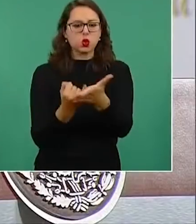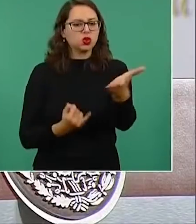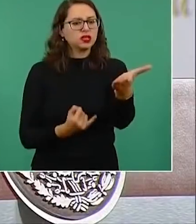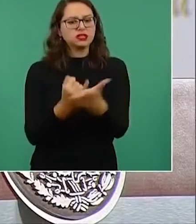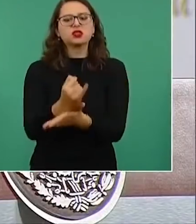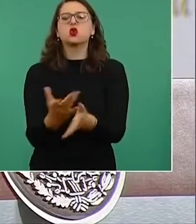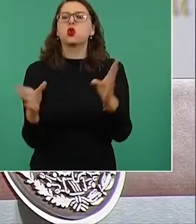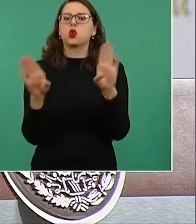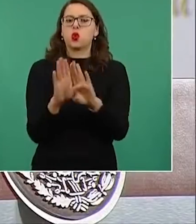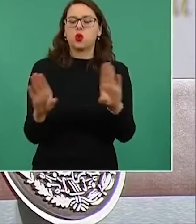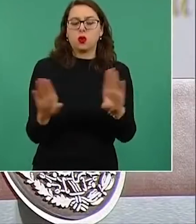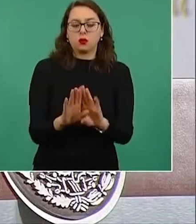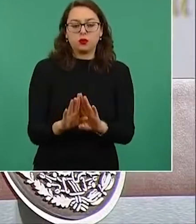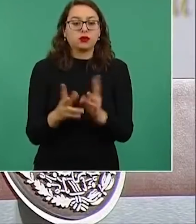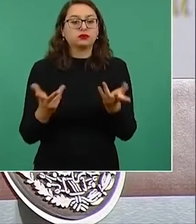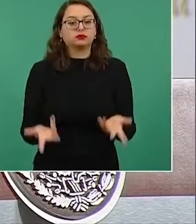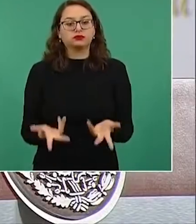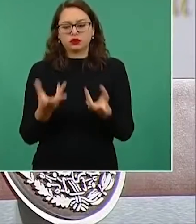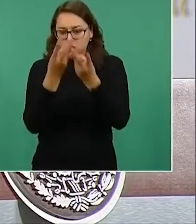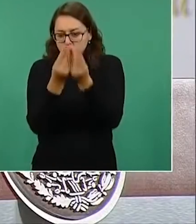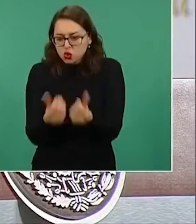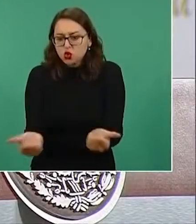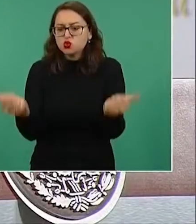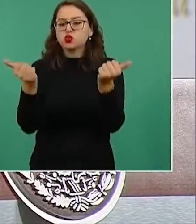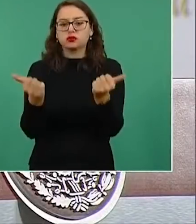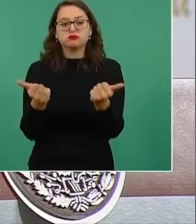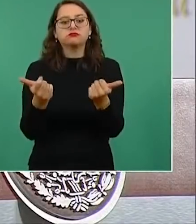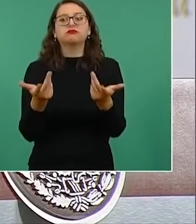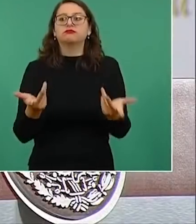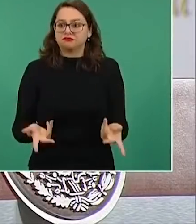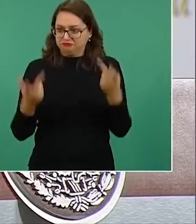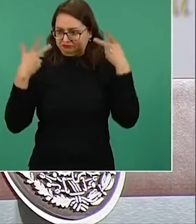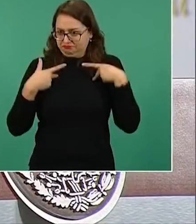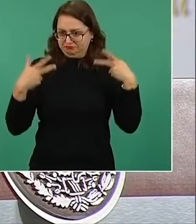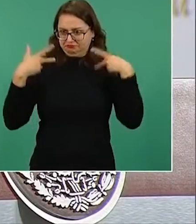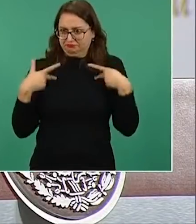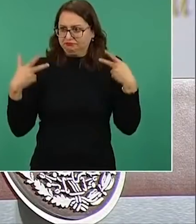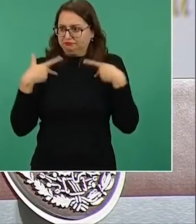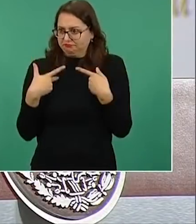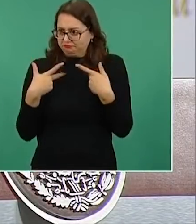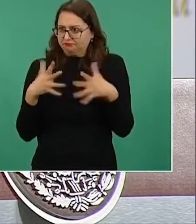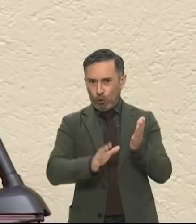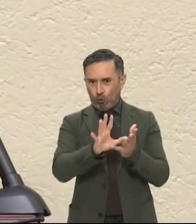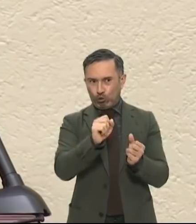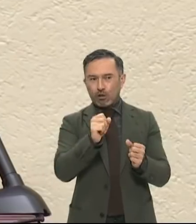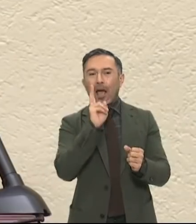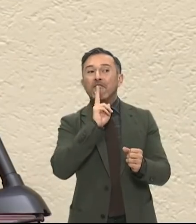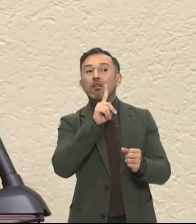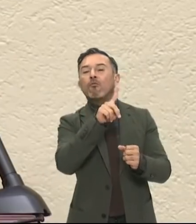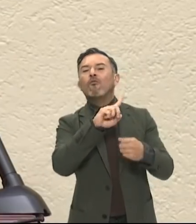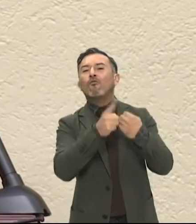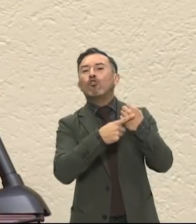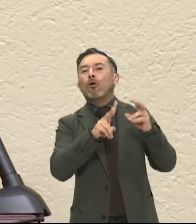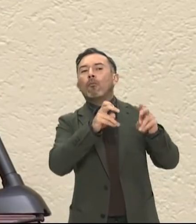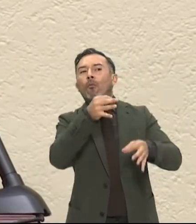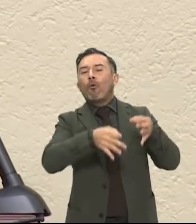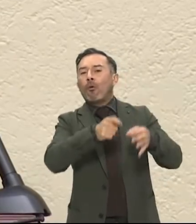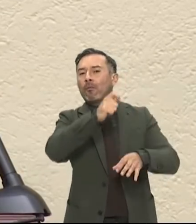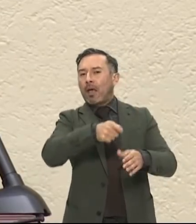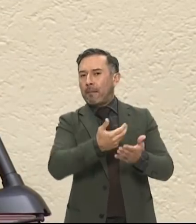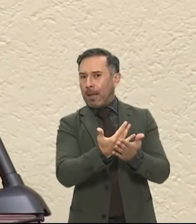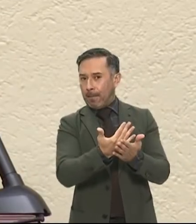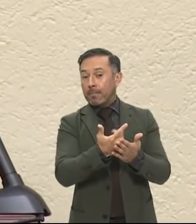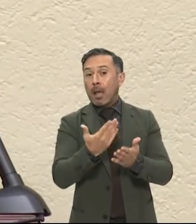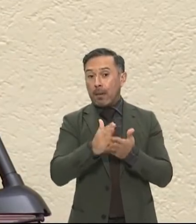al conteo de firmas de apoyo, dejan ver que en breve se alcanzará el número requerido por ley, por lo que es casi inminente que